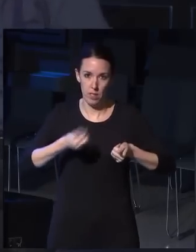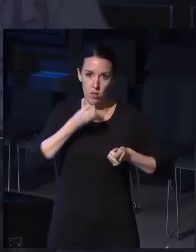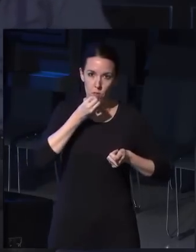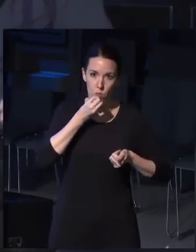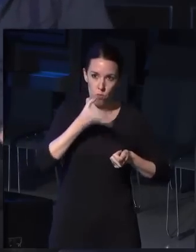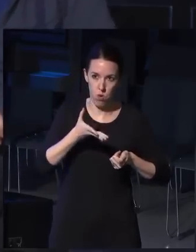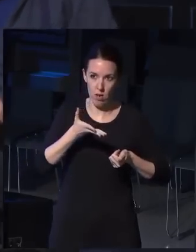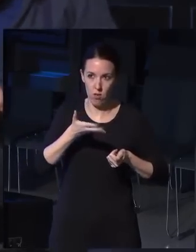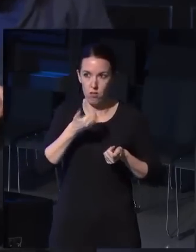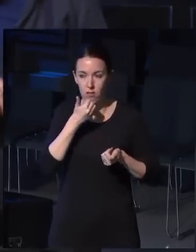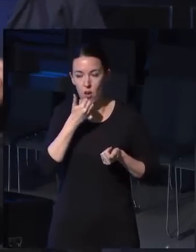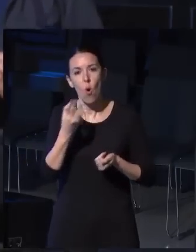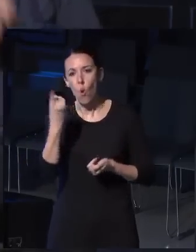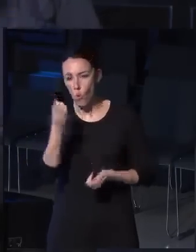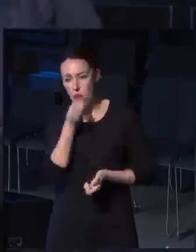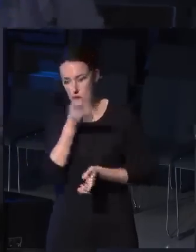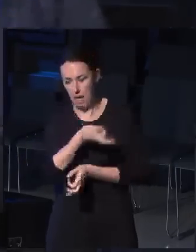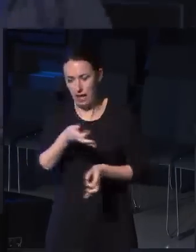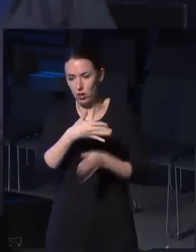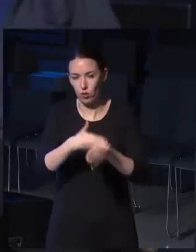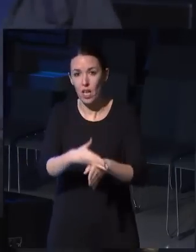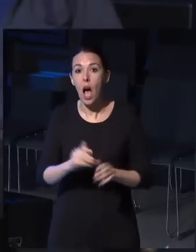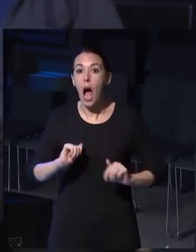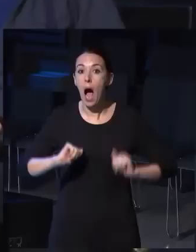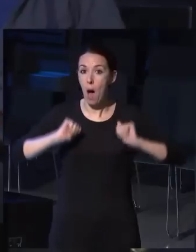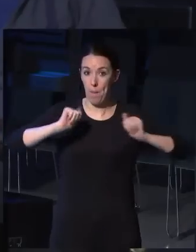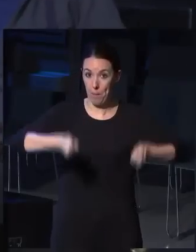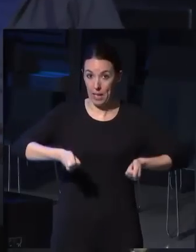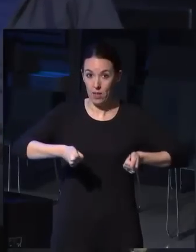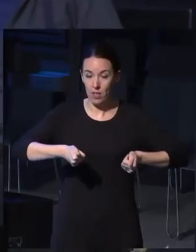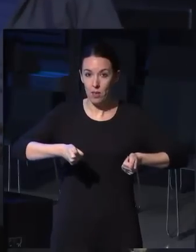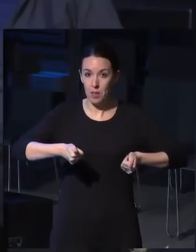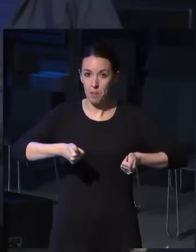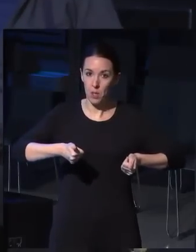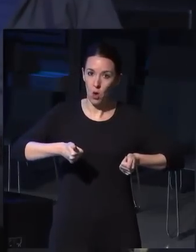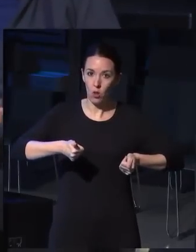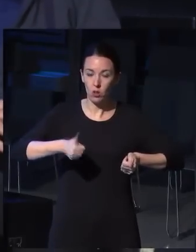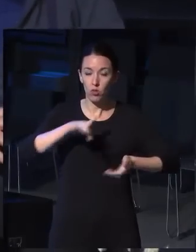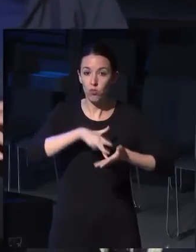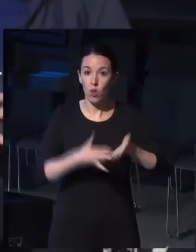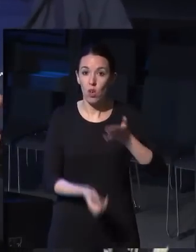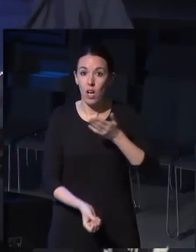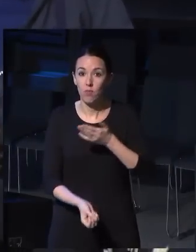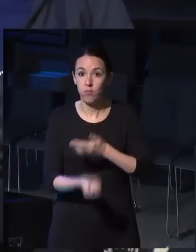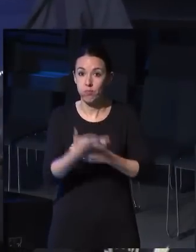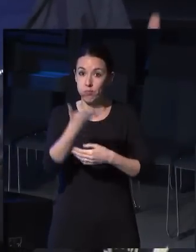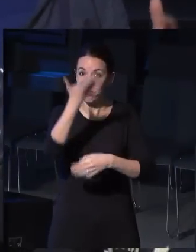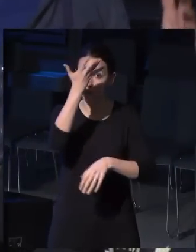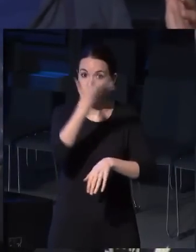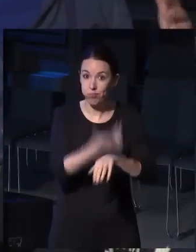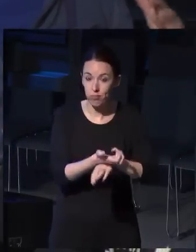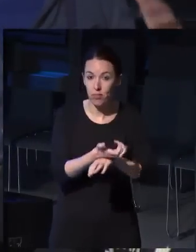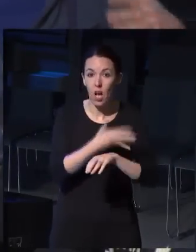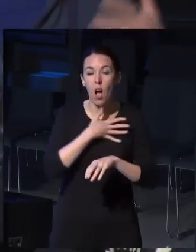dijiste más de una, ¿eh? Bueno, pues está bien, con una yo me conformo. Pero que al principio, cuando surgió lo de la grabación, era... La